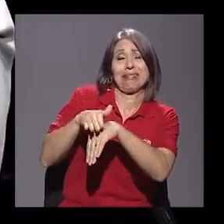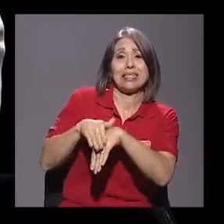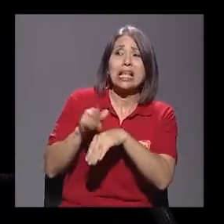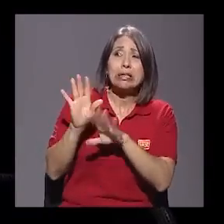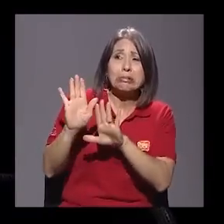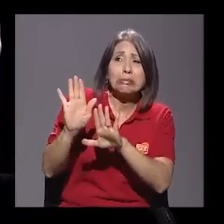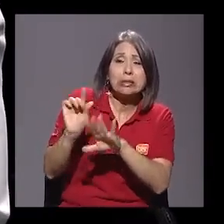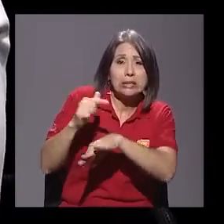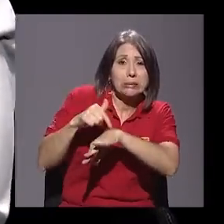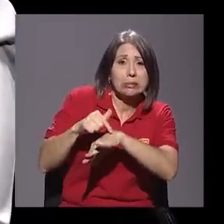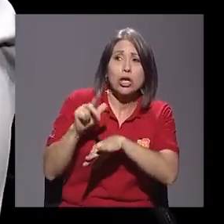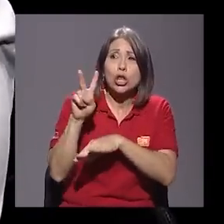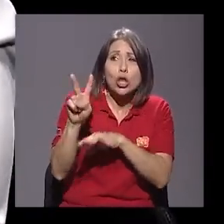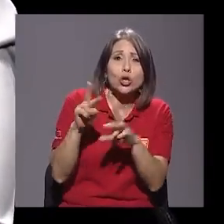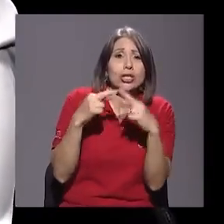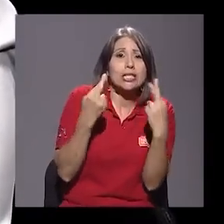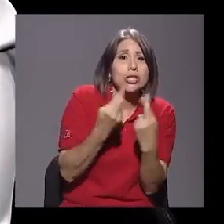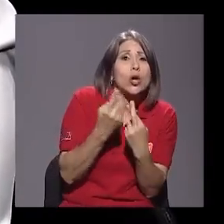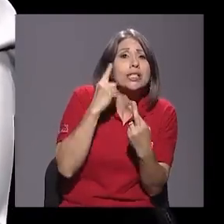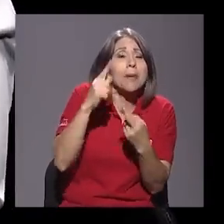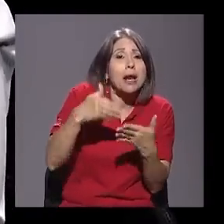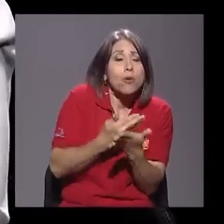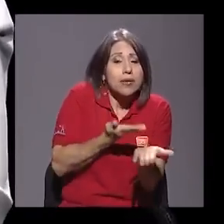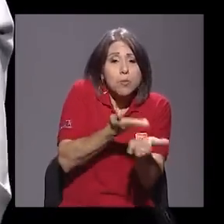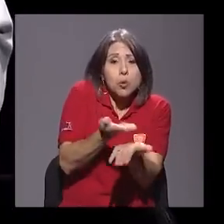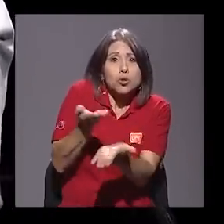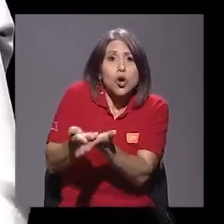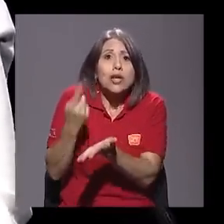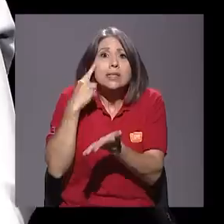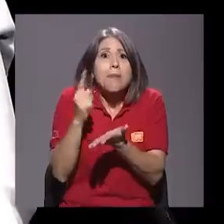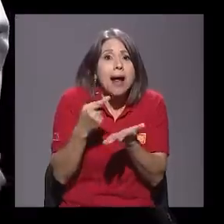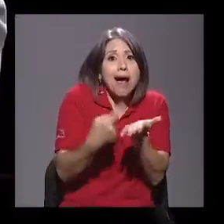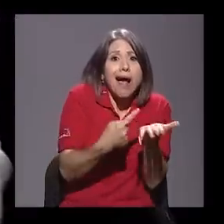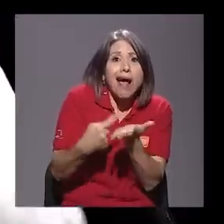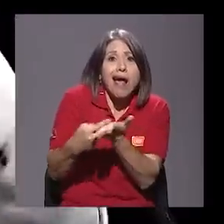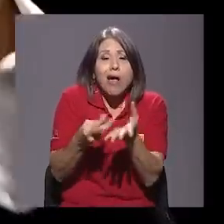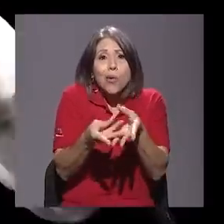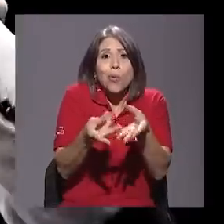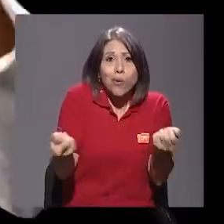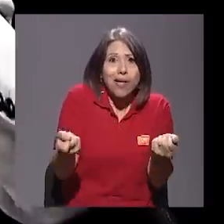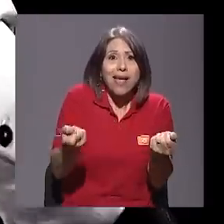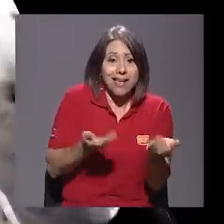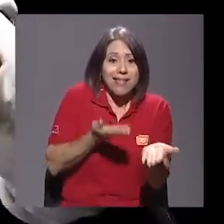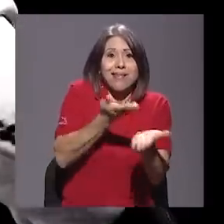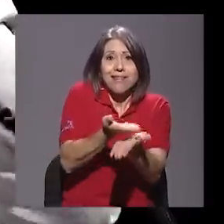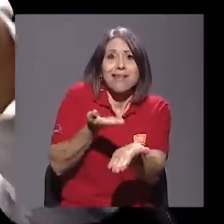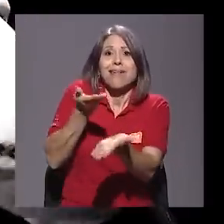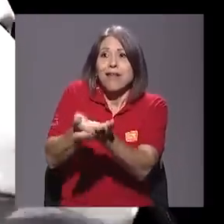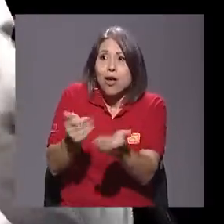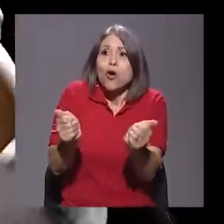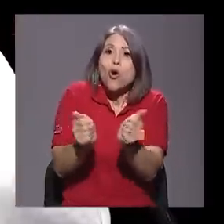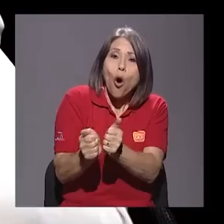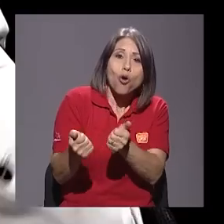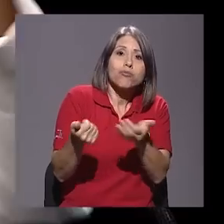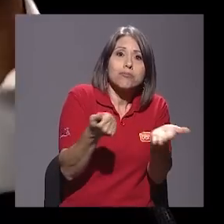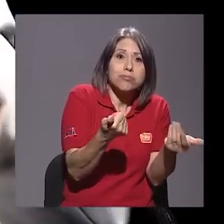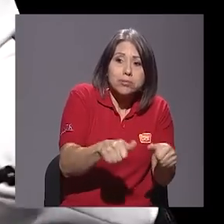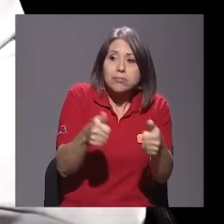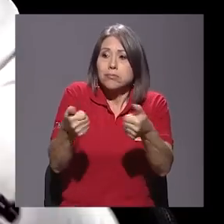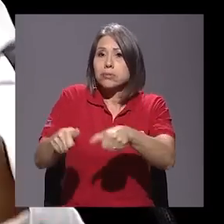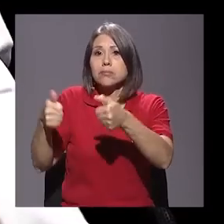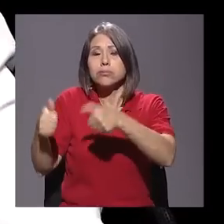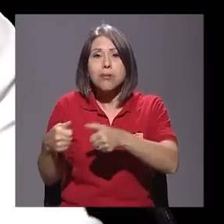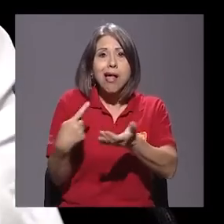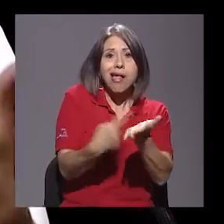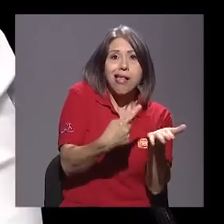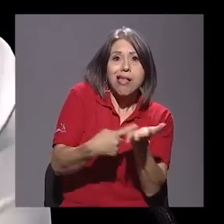dos sesiones, para que se presenten nuevas mociones y se arreglen las cosas que haya que arreglar, y que esas mociones nazcan del consenso y de la discusión entre